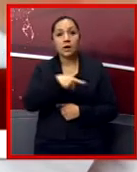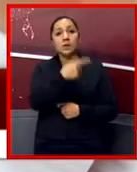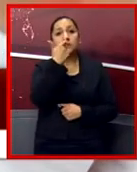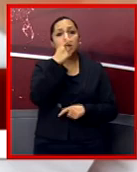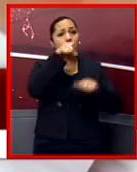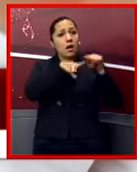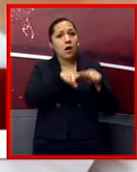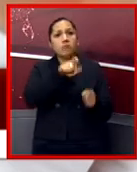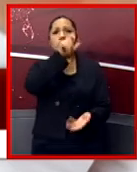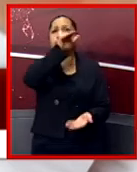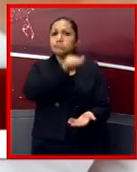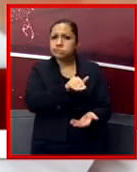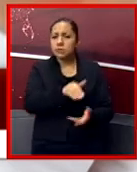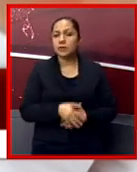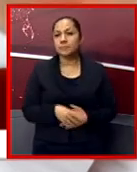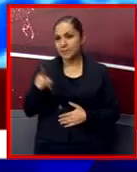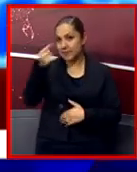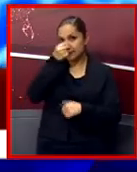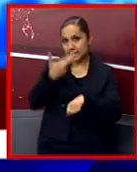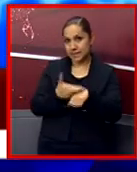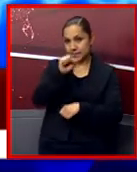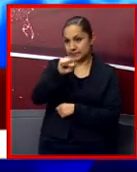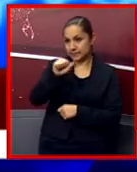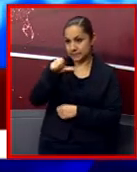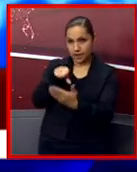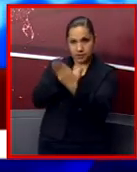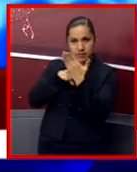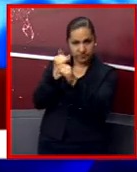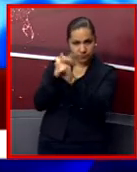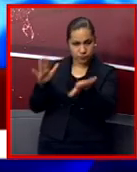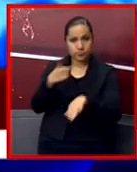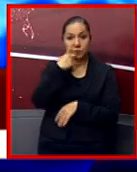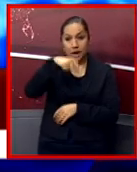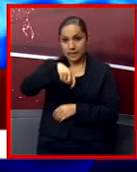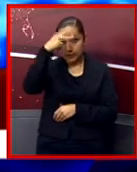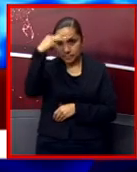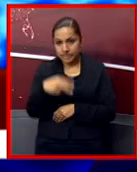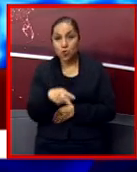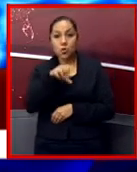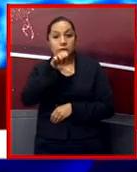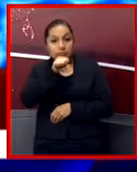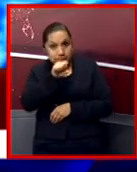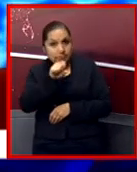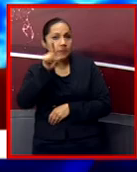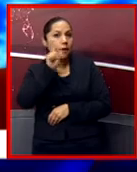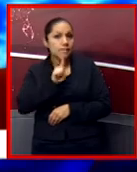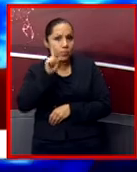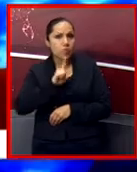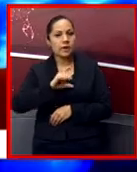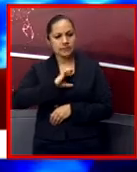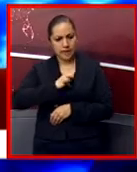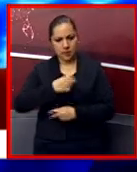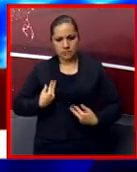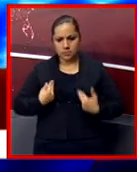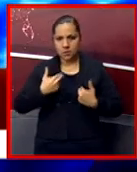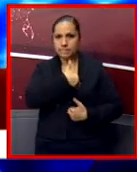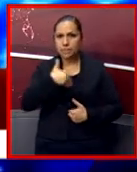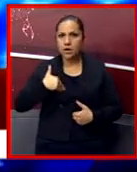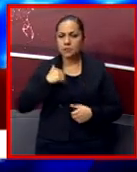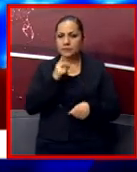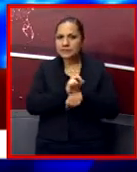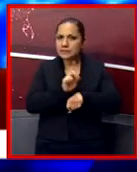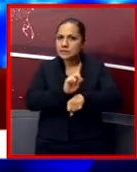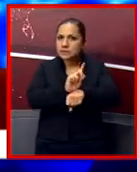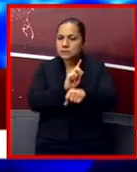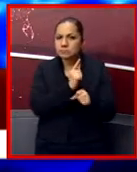recorte. Cifras de la Secretaría de Salud indican que en México, 60 mujeres son diagnosticadas con cáncer de mama cada día y mueren 4